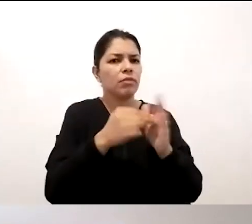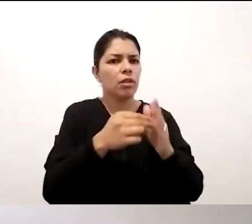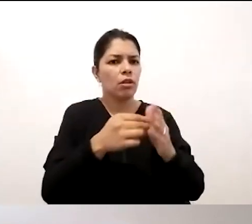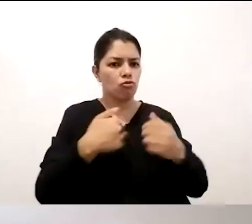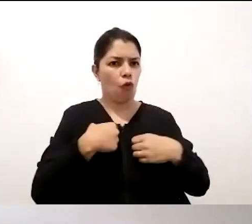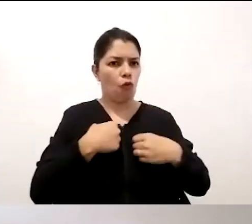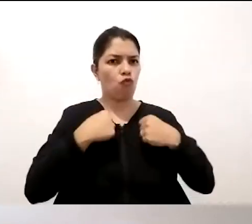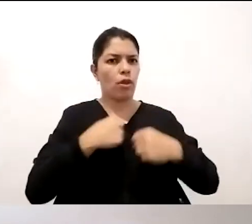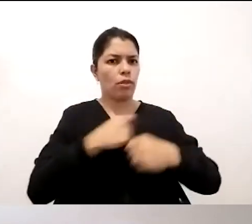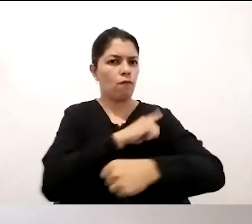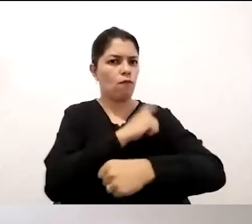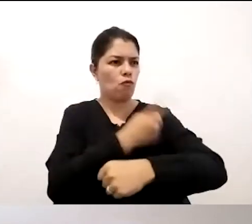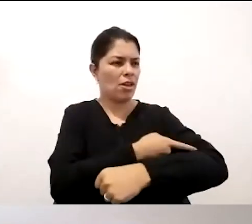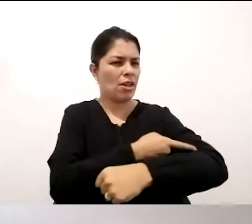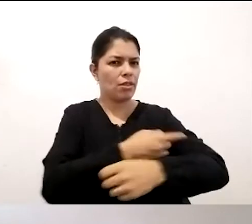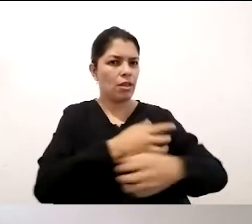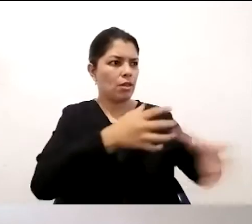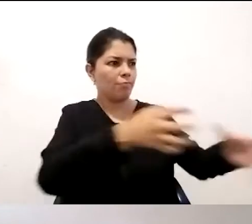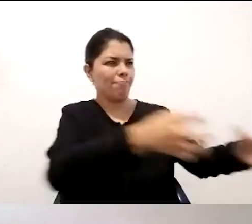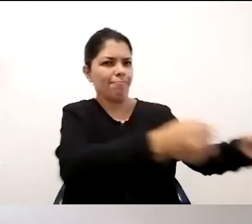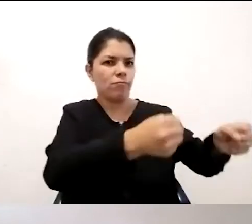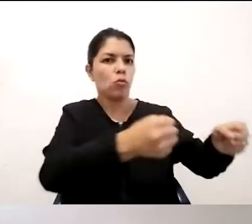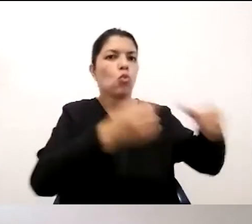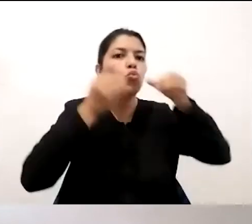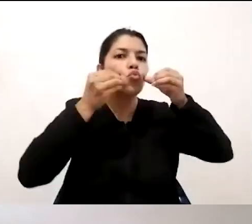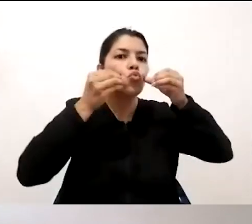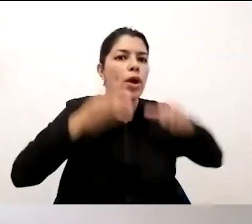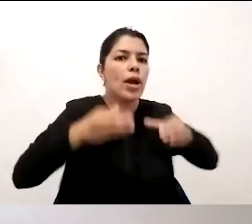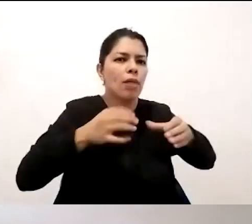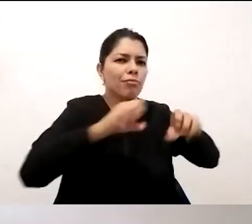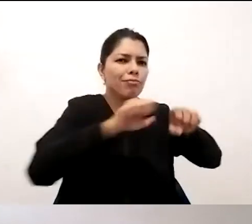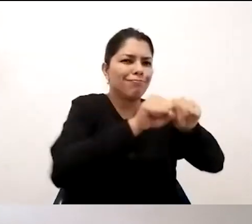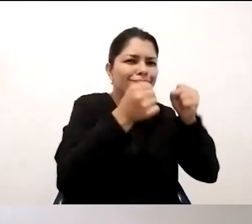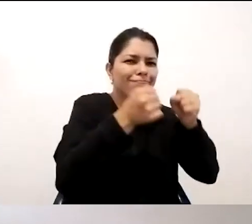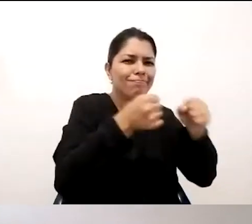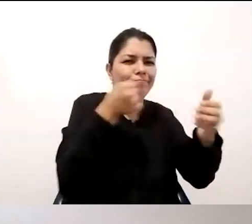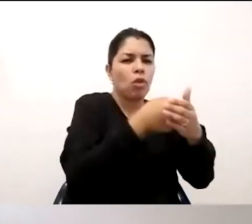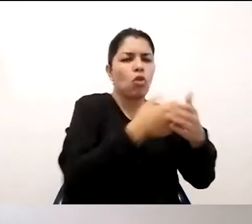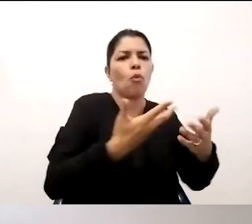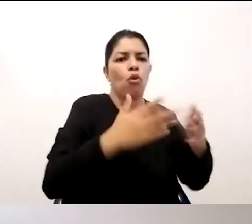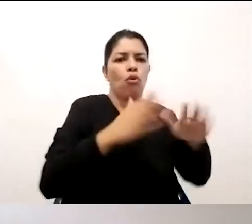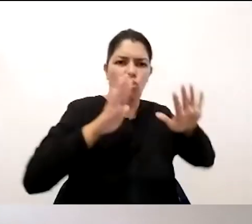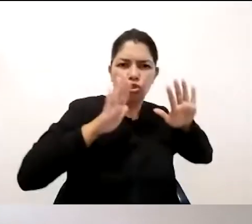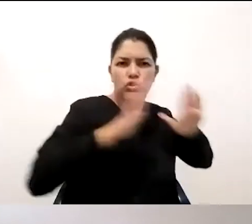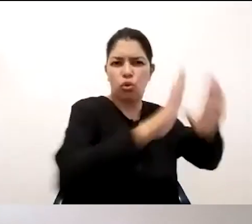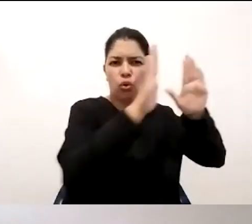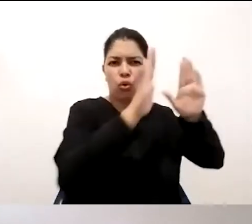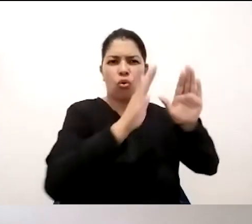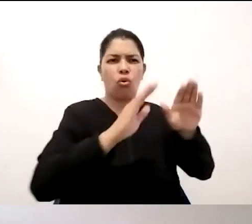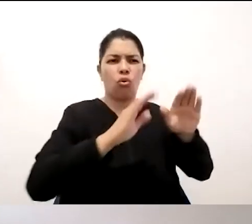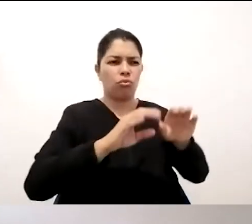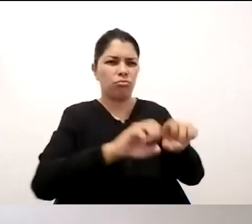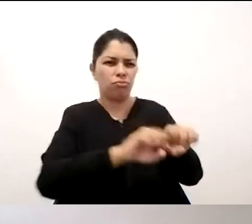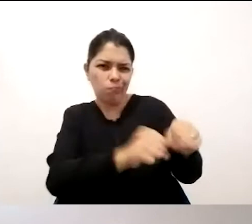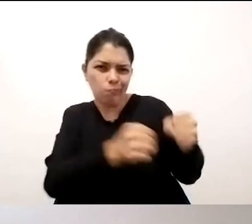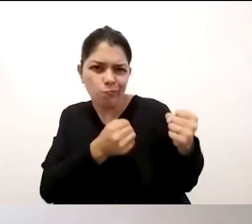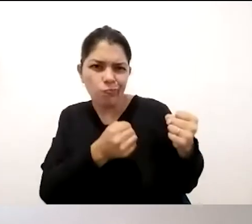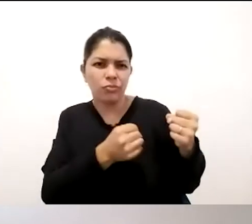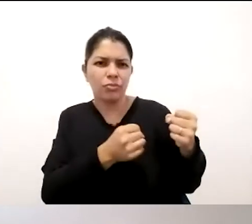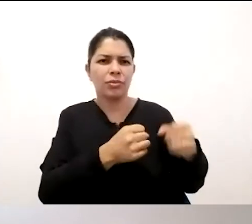fin de lastimarle el cuerpo a esa persona por medio de empujones, torceduras,